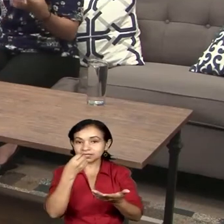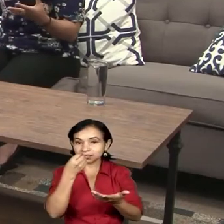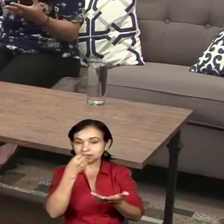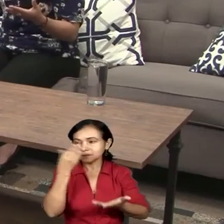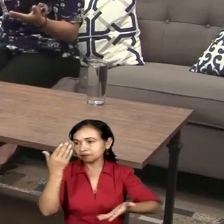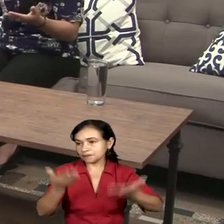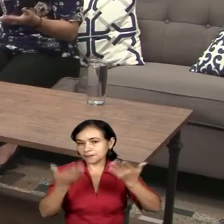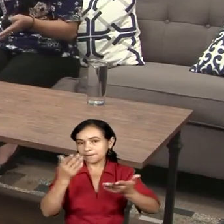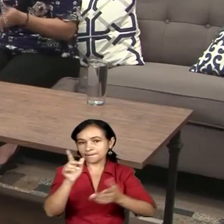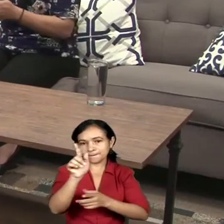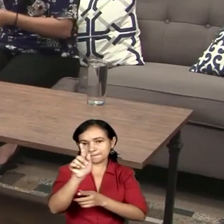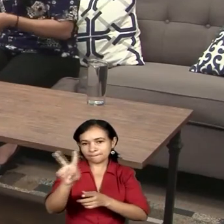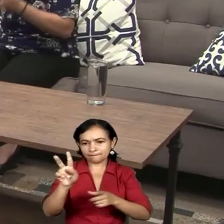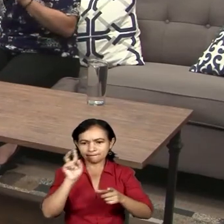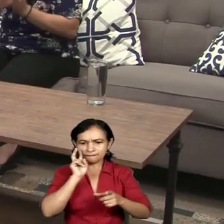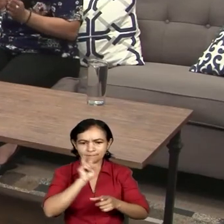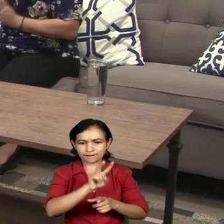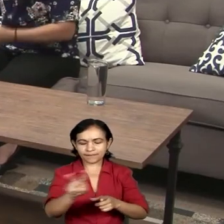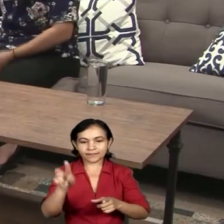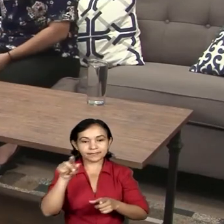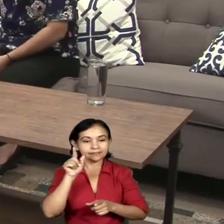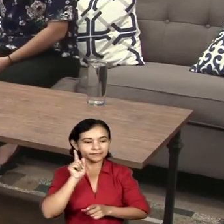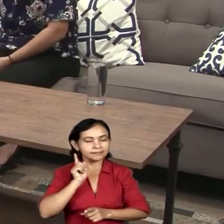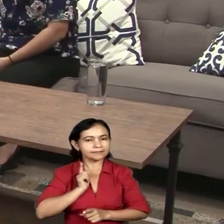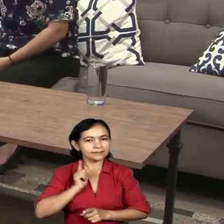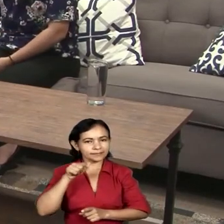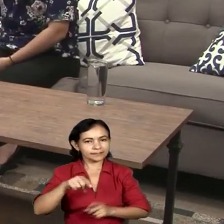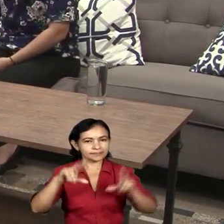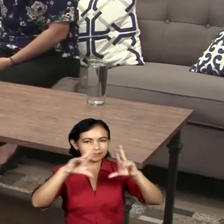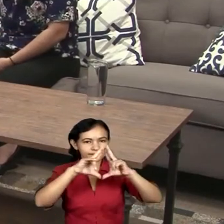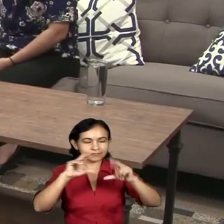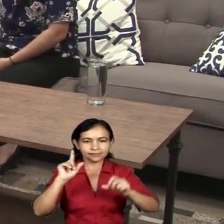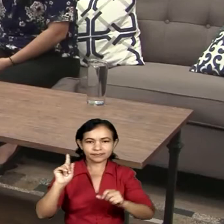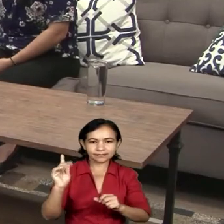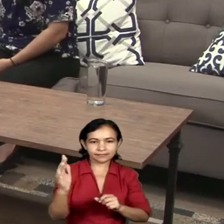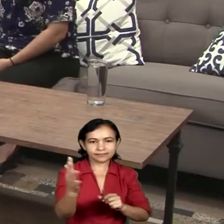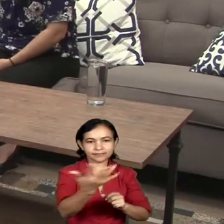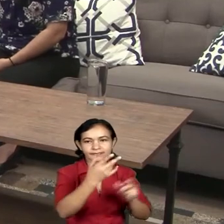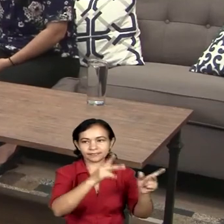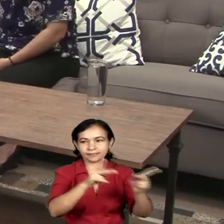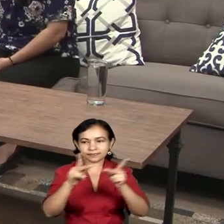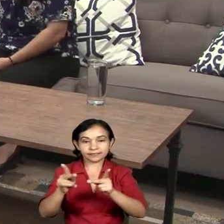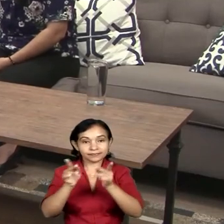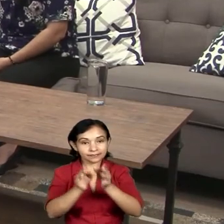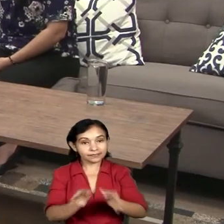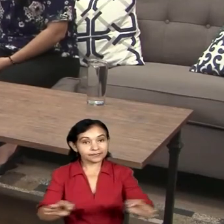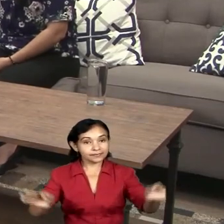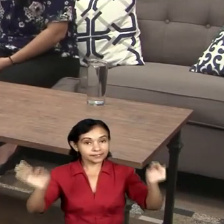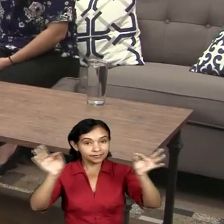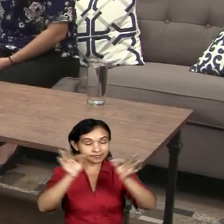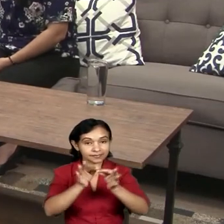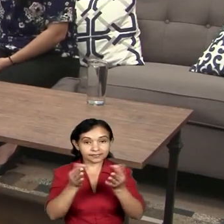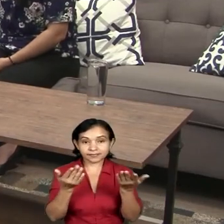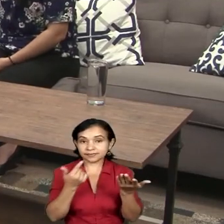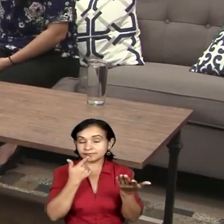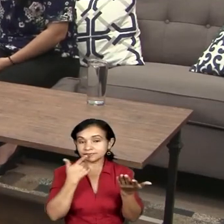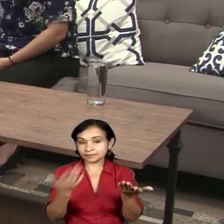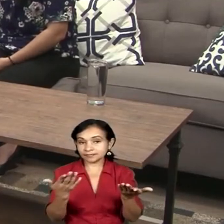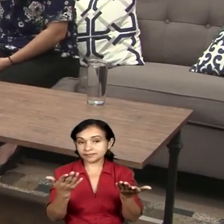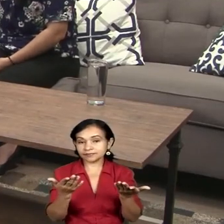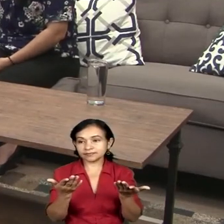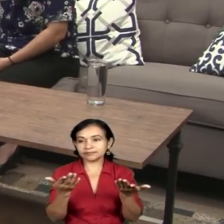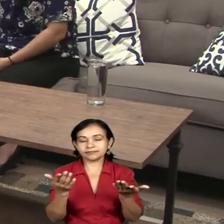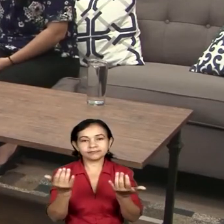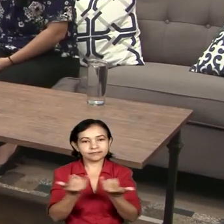vez los vemos en la televisión, pero ahora los vamos a tener acá para toda la población en general. Y es importante esto que planteas, porque es parte también